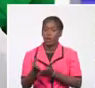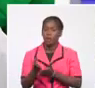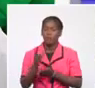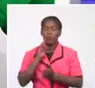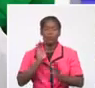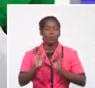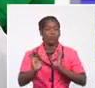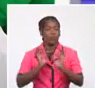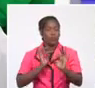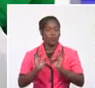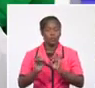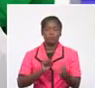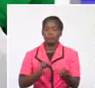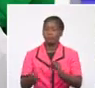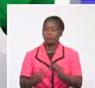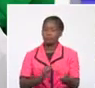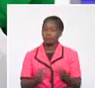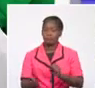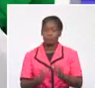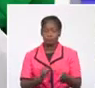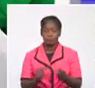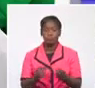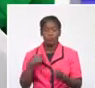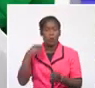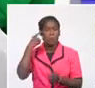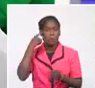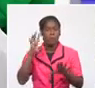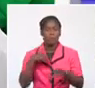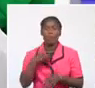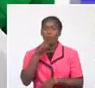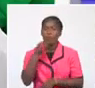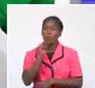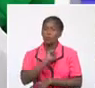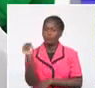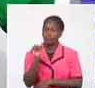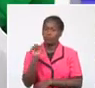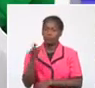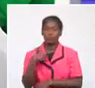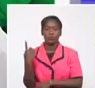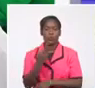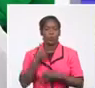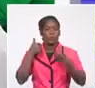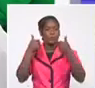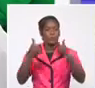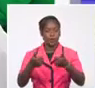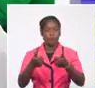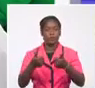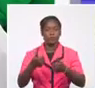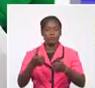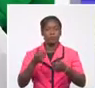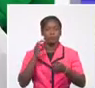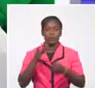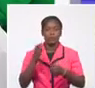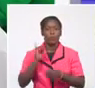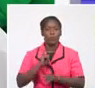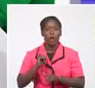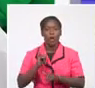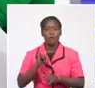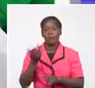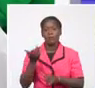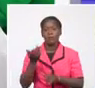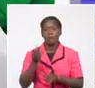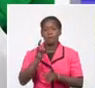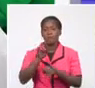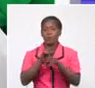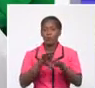por controlar, apostando y vamos a lograr controlar la pandemia, sí, recabando,